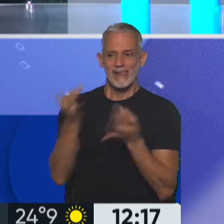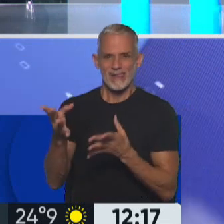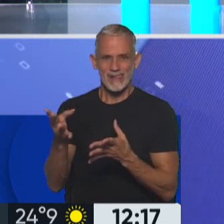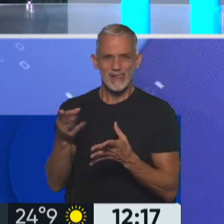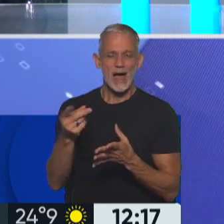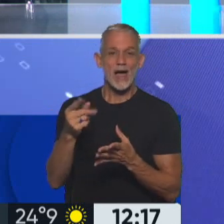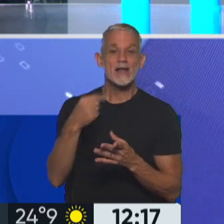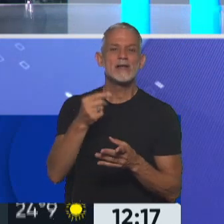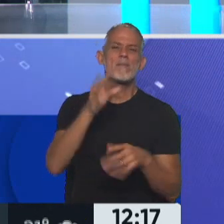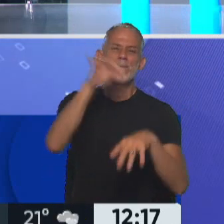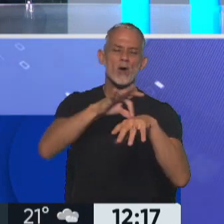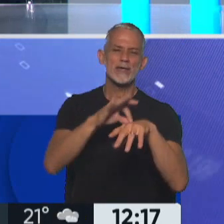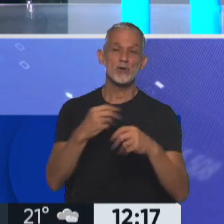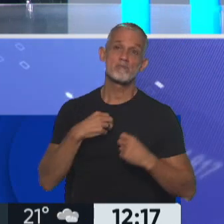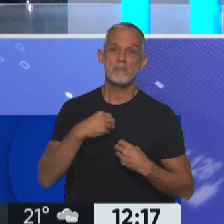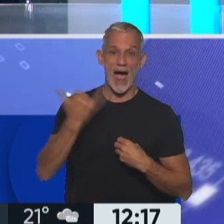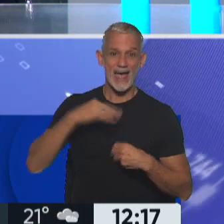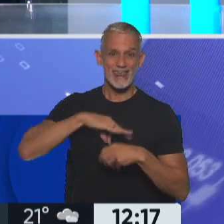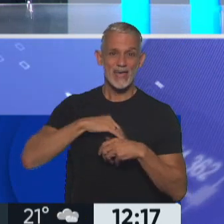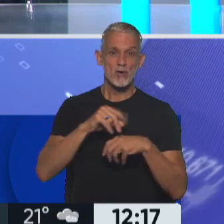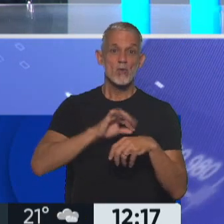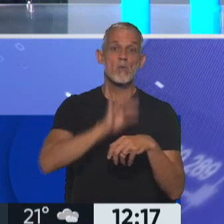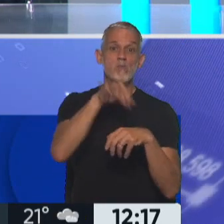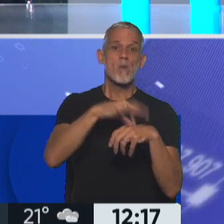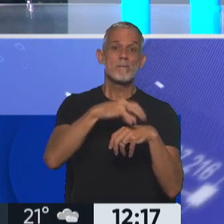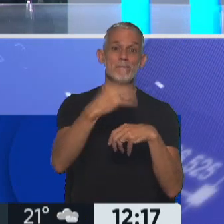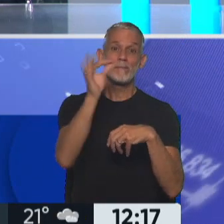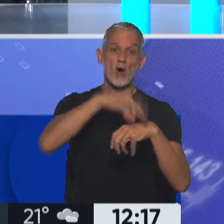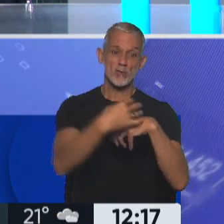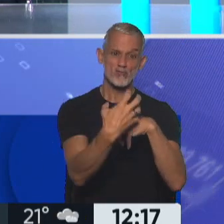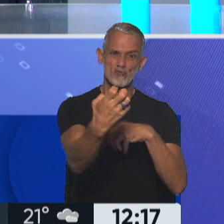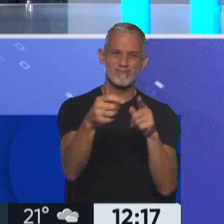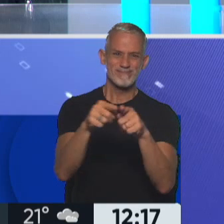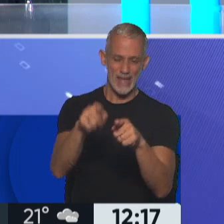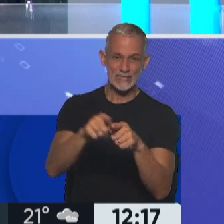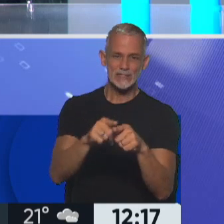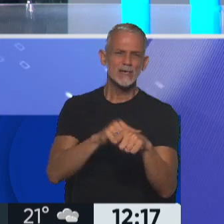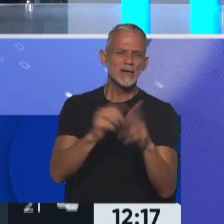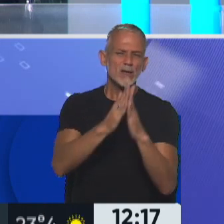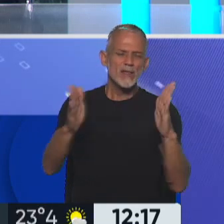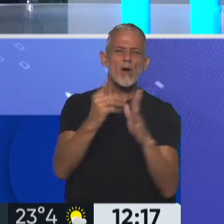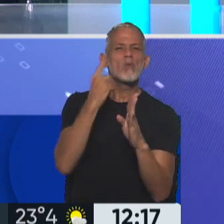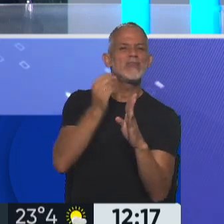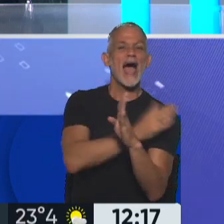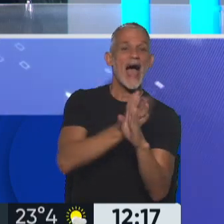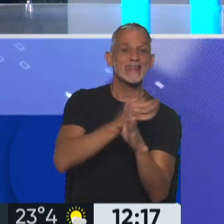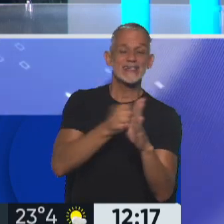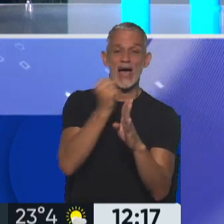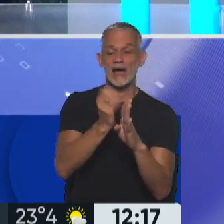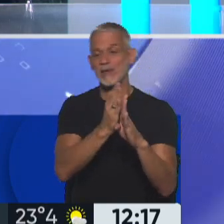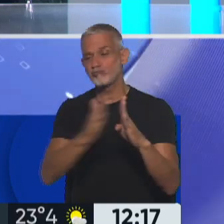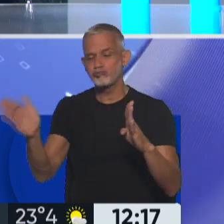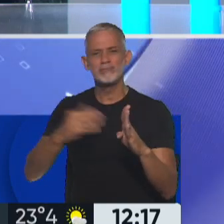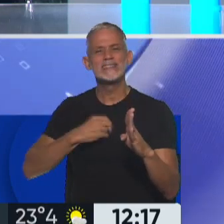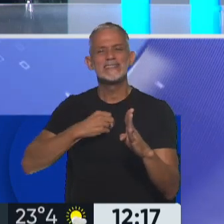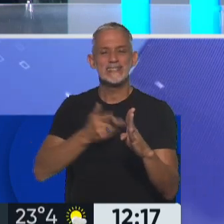transmitir el virus al mosquito, que lo va a picar, más o menos entre un día antes y durante todo el tiempo que duran los síntomas. Con lo cual estamos hablando de una